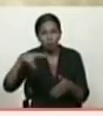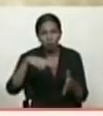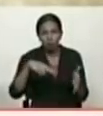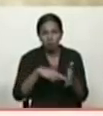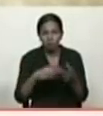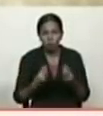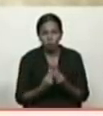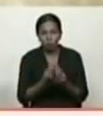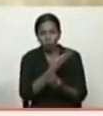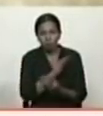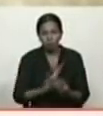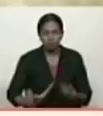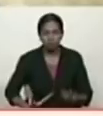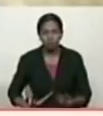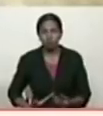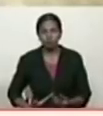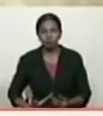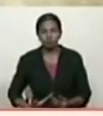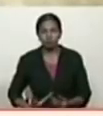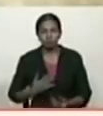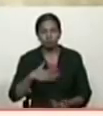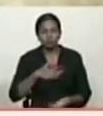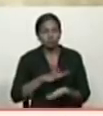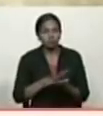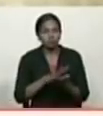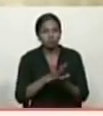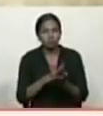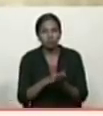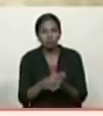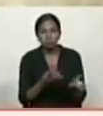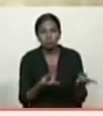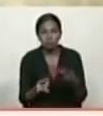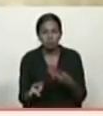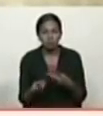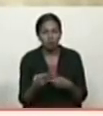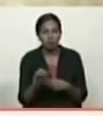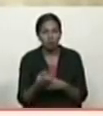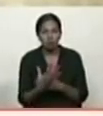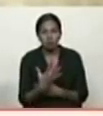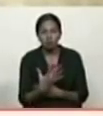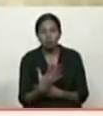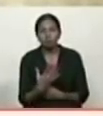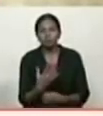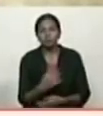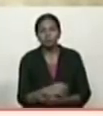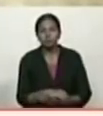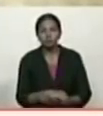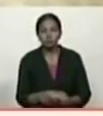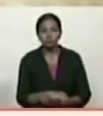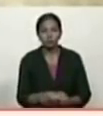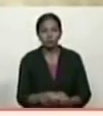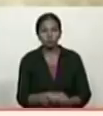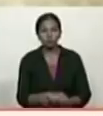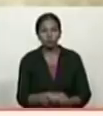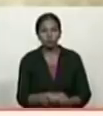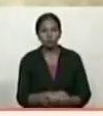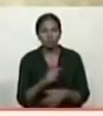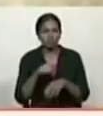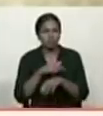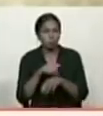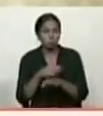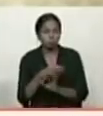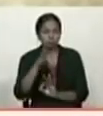presidente Bashar al-Assad, quien nos recibió en Palacio de Gobierno, una reunión muy dilatada. No llevé yo el tiempo específico,